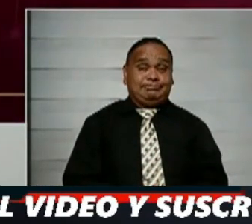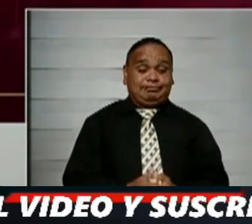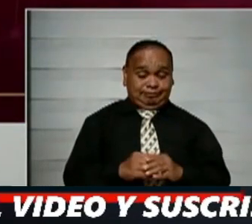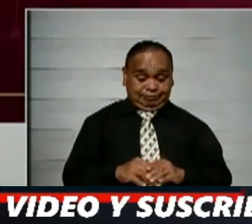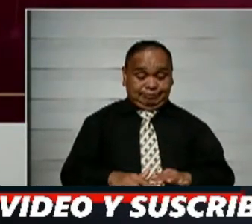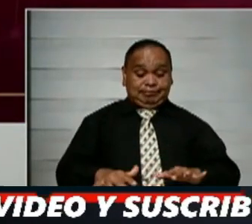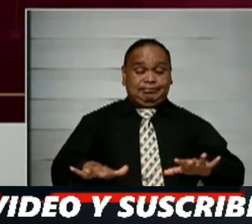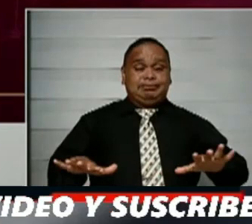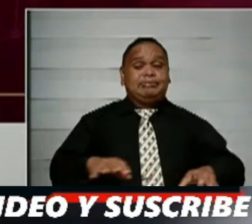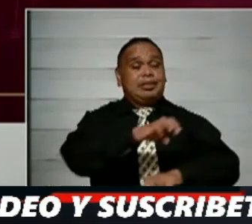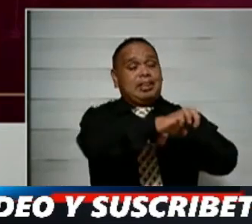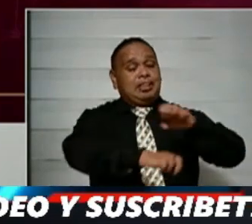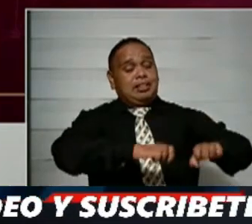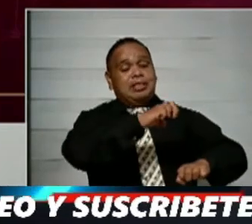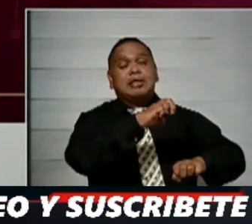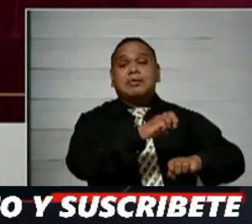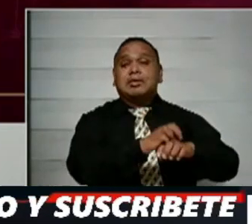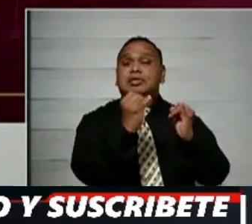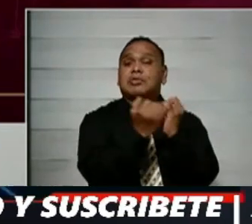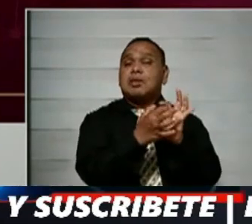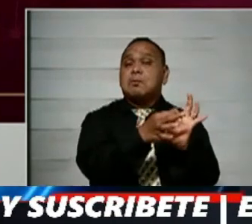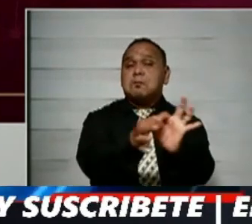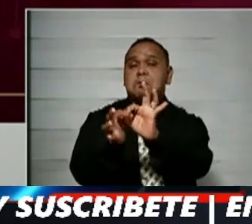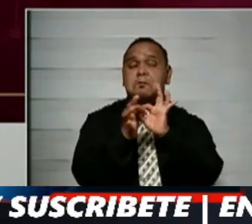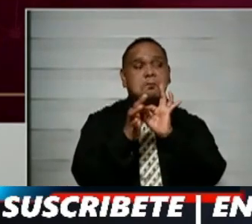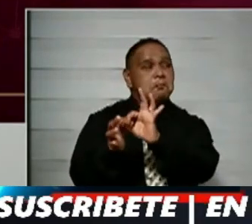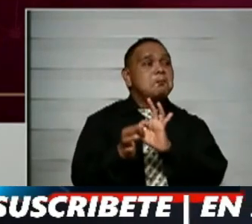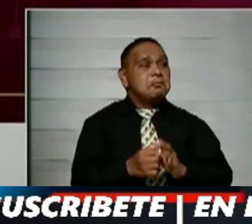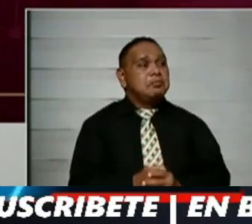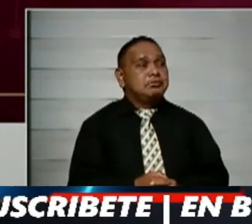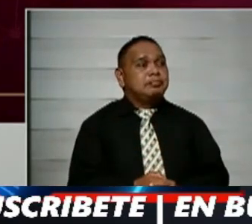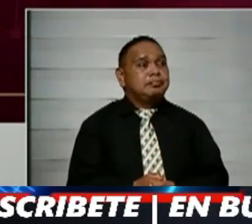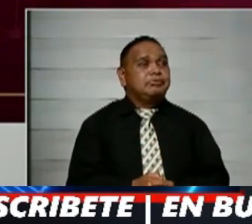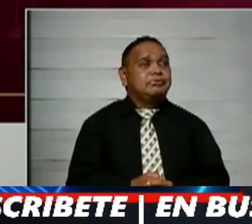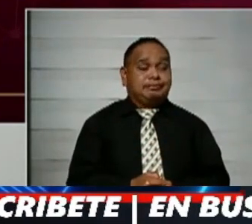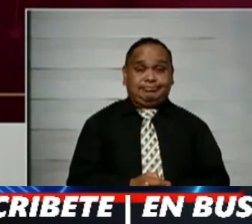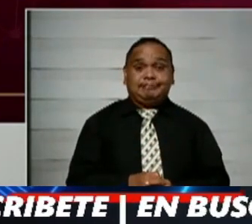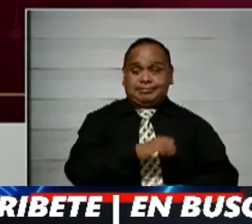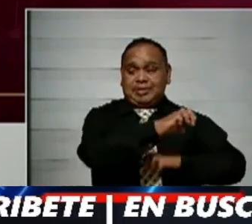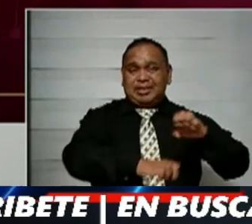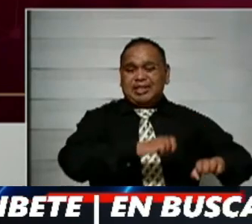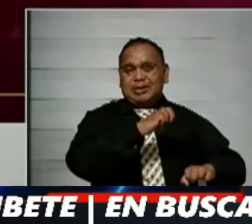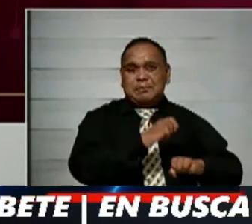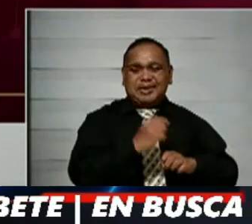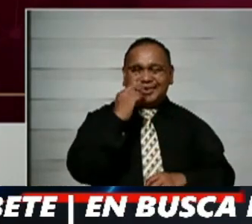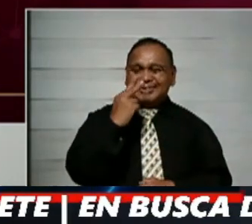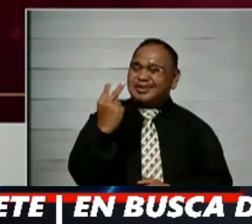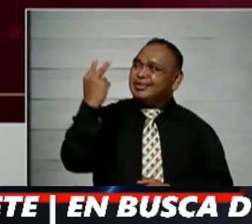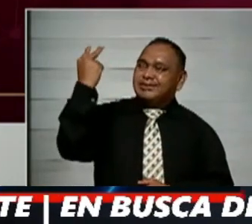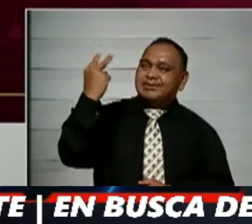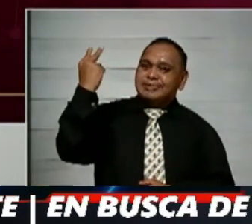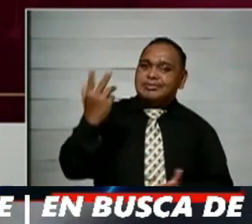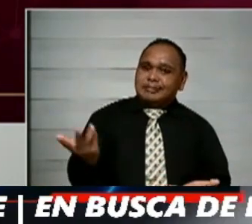miren, las empresas relacionadas, pues aquí están, MC, que son sus iniciales, ¿eh? Entonces, que son muy